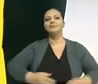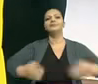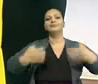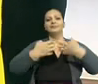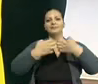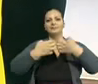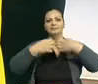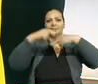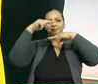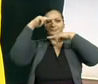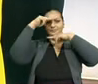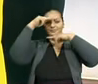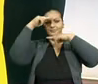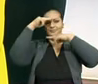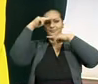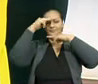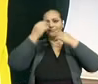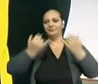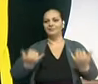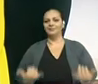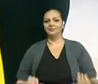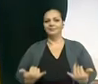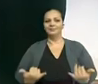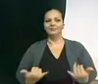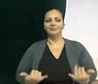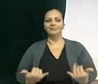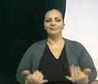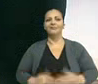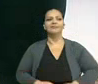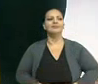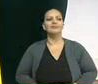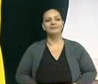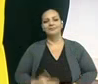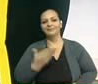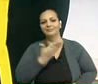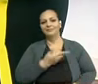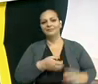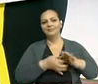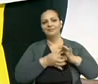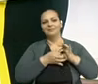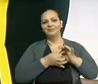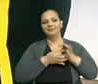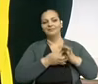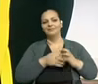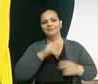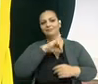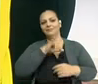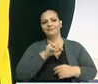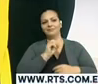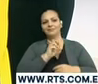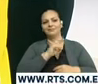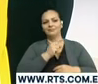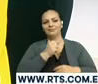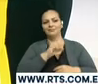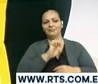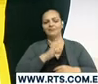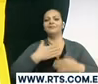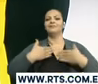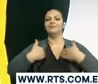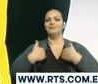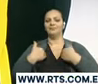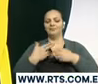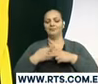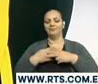equipo noticioso de esta mañana, mi compañero Jorito Salazar y esta servidora Mayra Montaño le dicen buenos días.